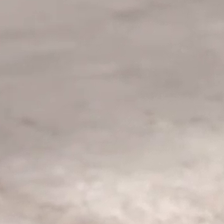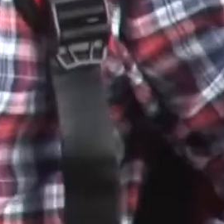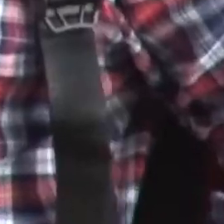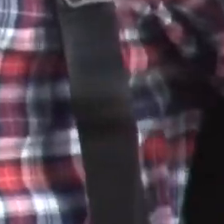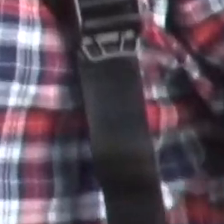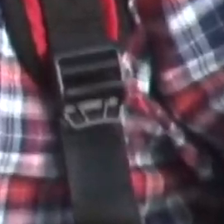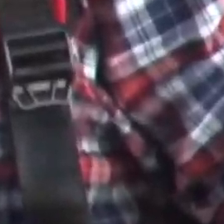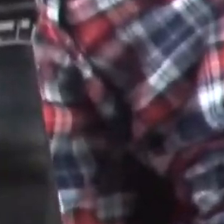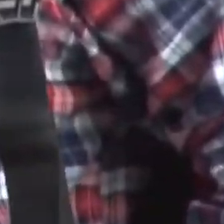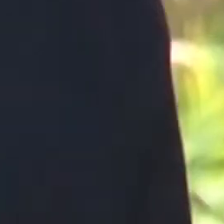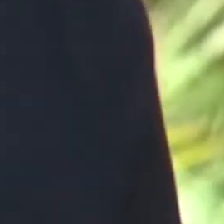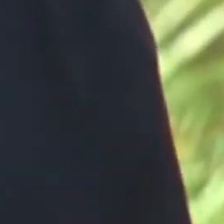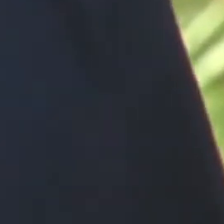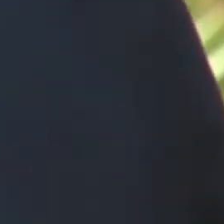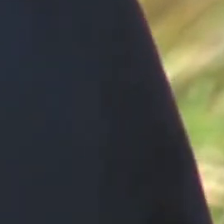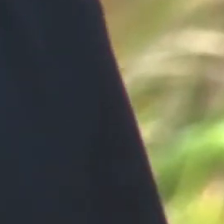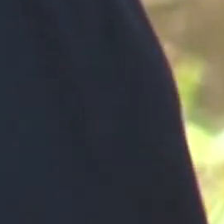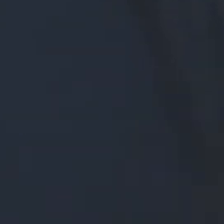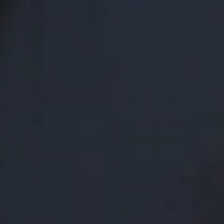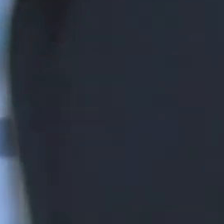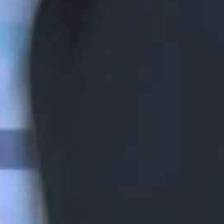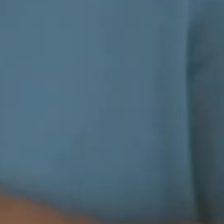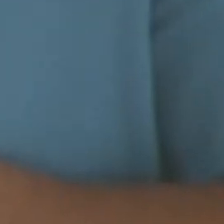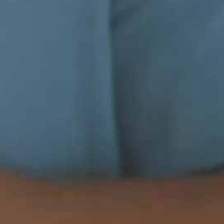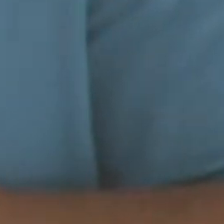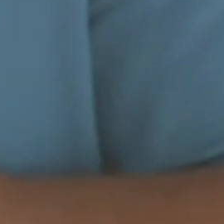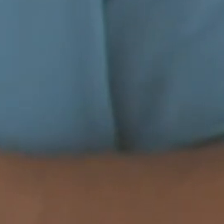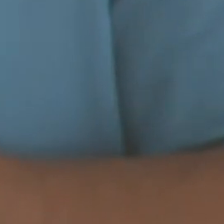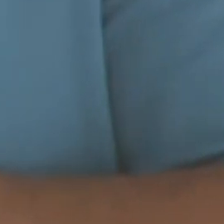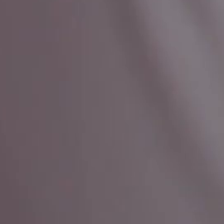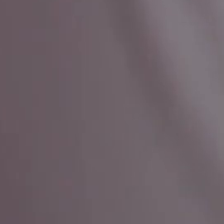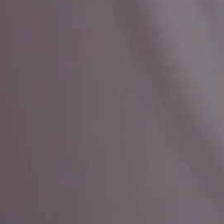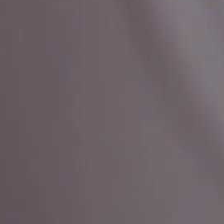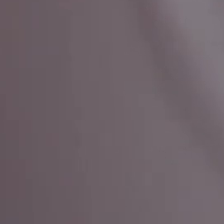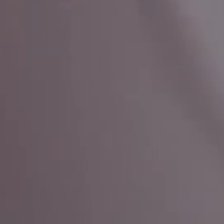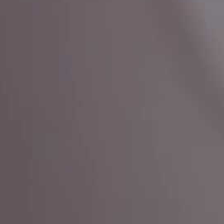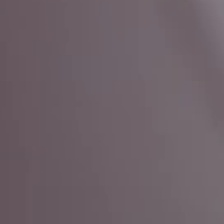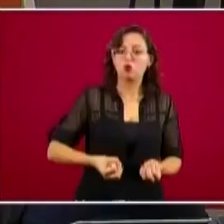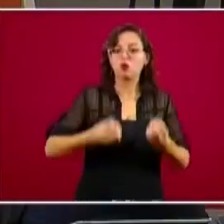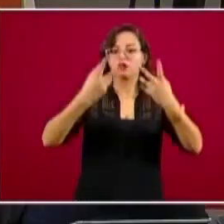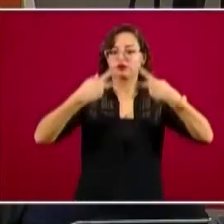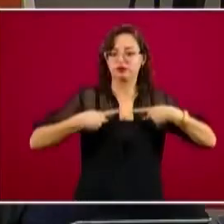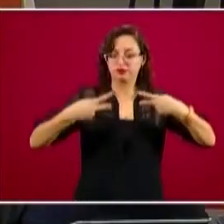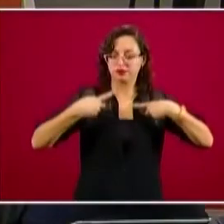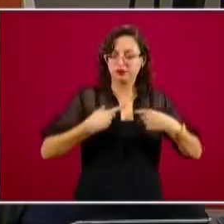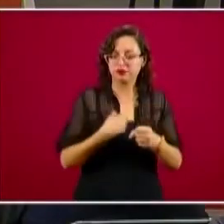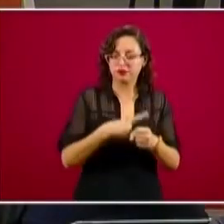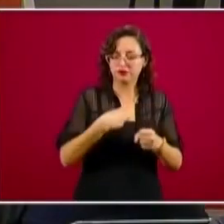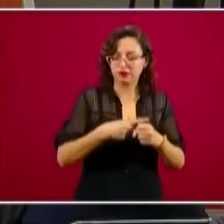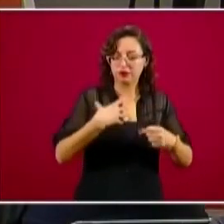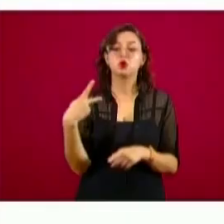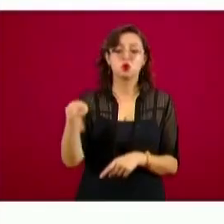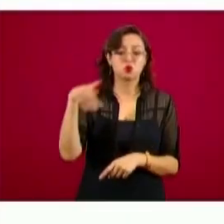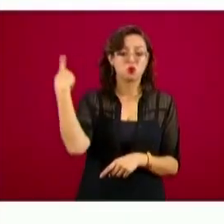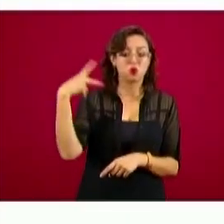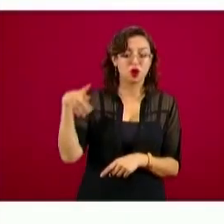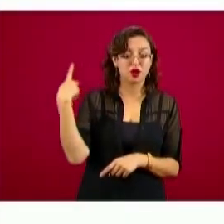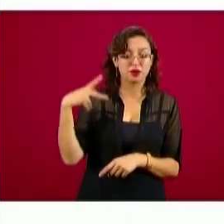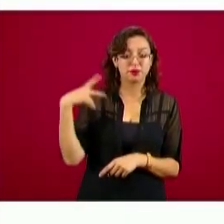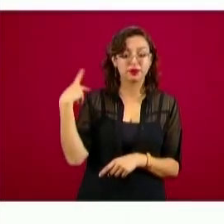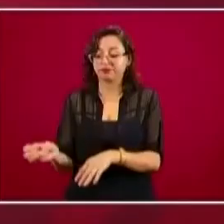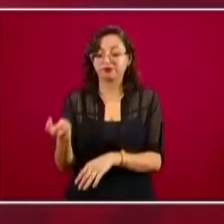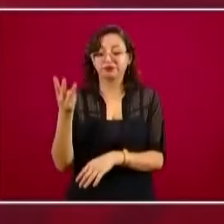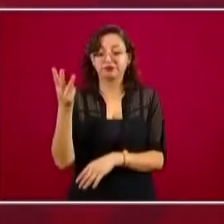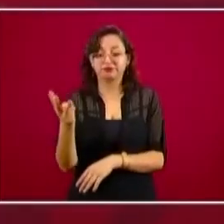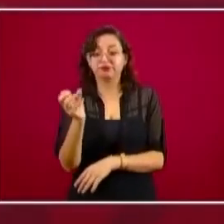y personas con enfermedades crónicas deberán seguir las recomendaciones extremas con edición de berenice corvera reporta para las